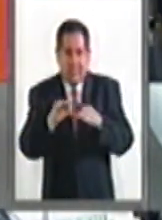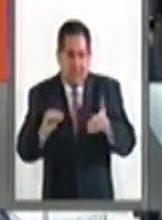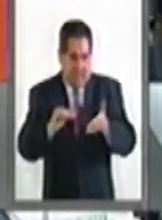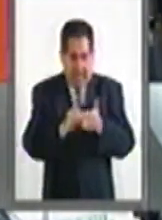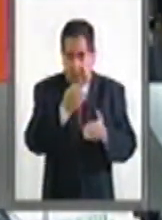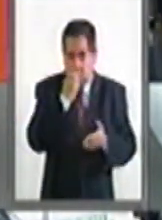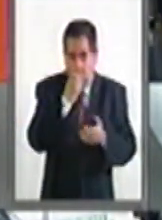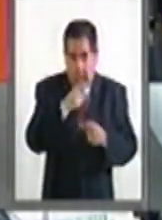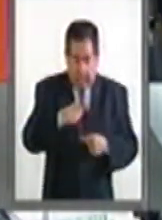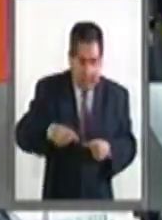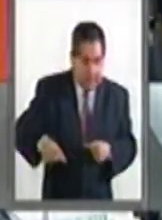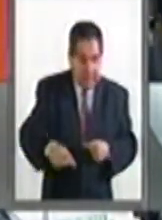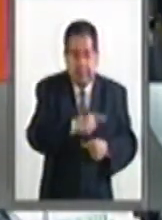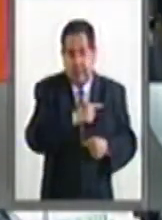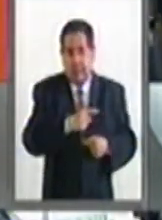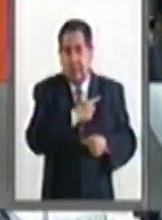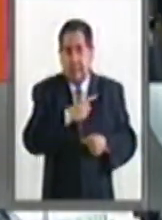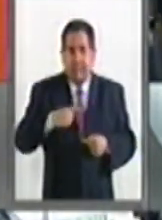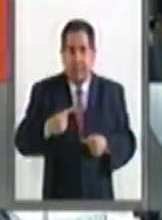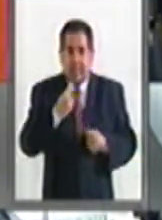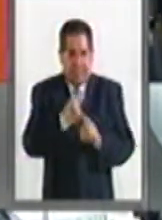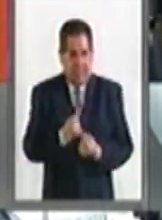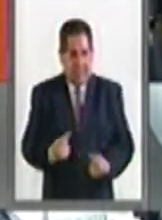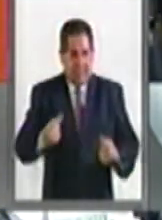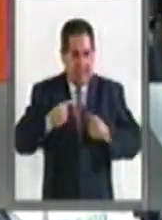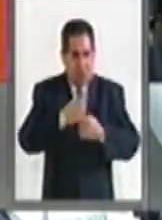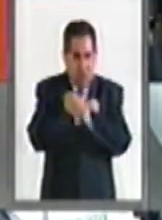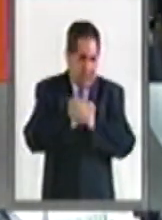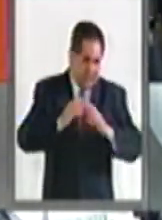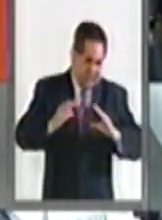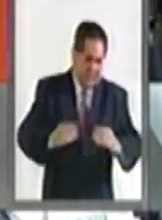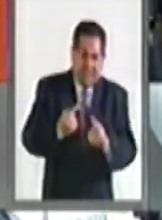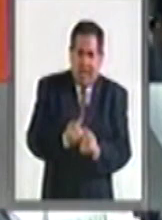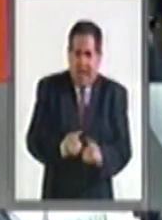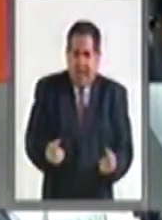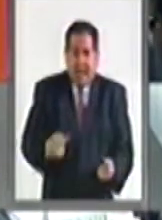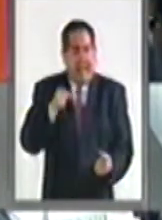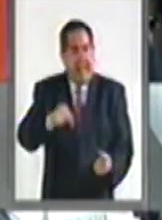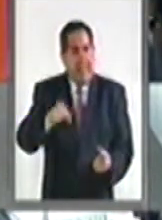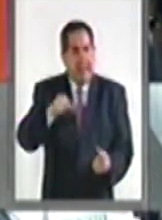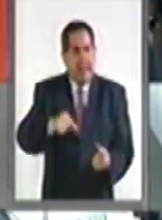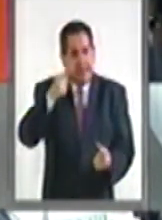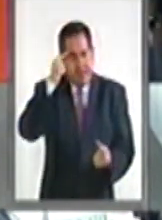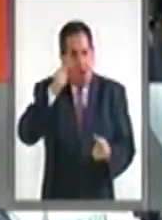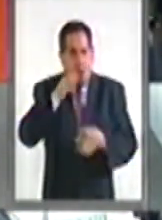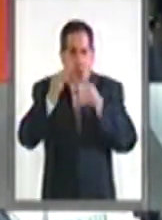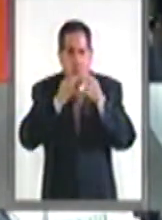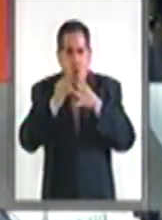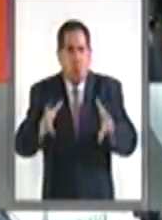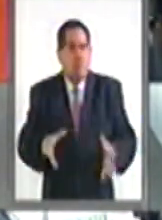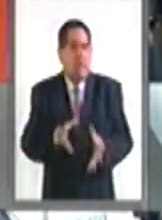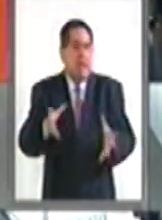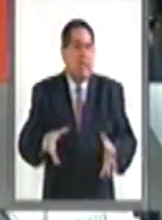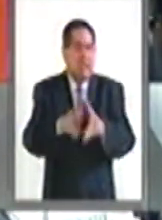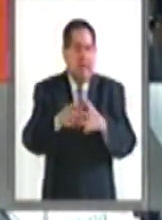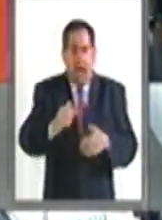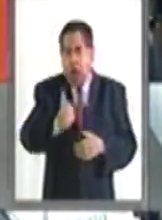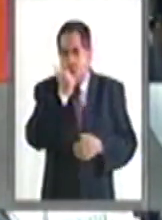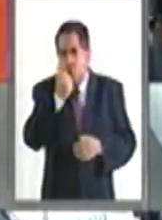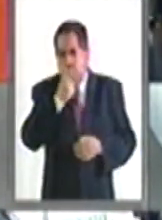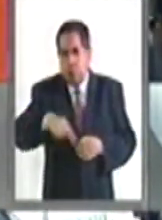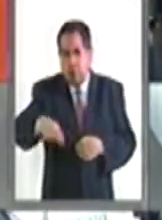la escuela, desde las instancias educativas, se pueda promover en los